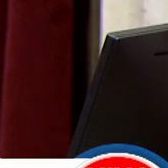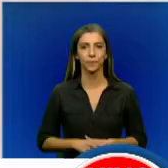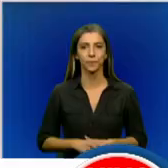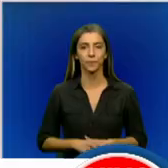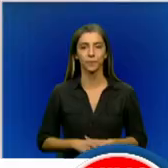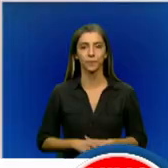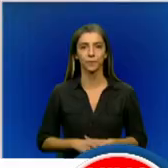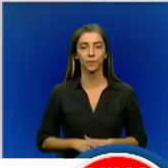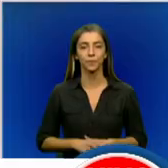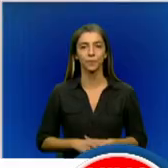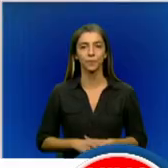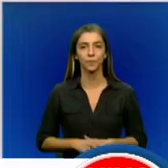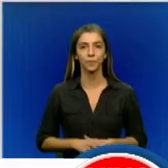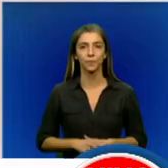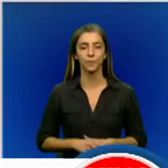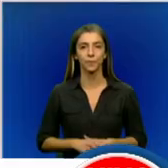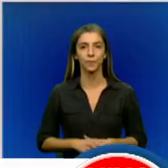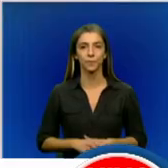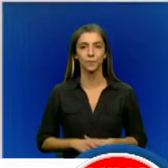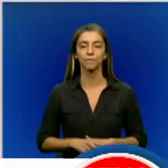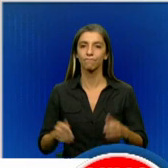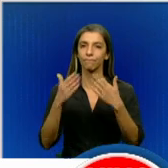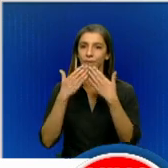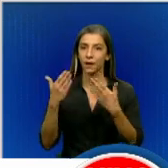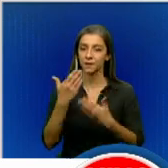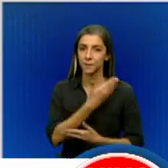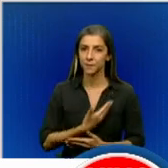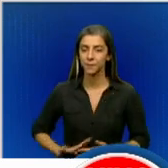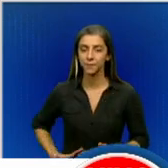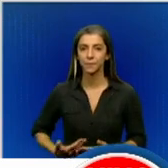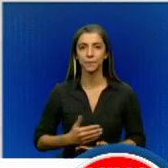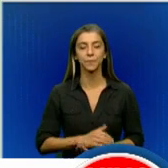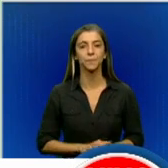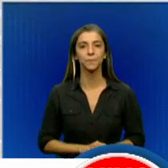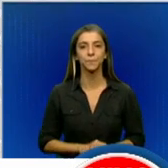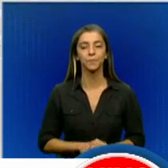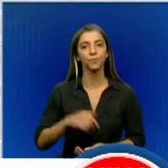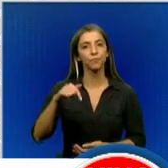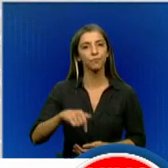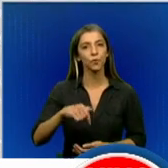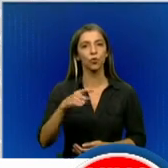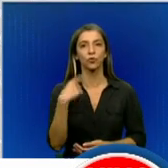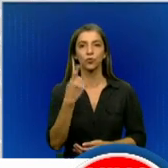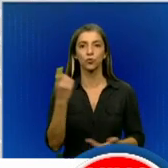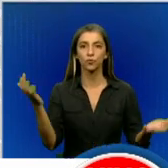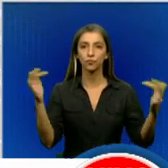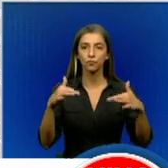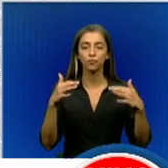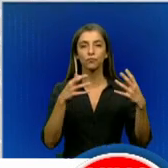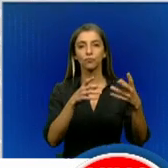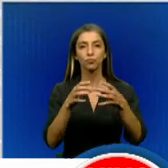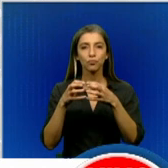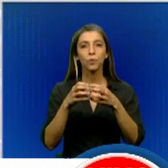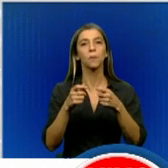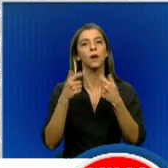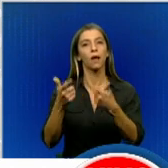pampa ariel rosenberg gracias señor presidente venimos hoy a sesionar para llevar alivio a aquella